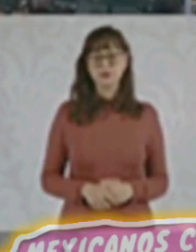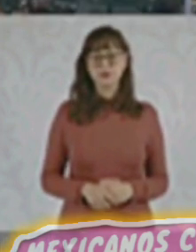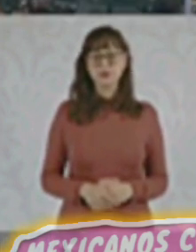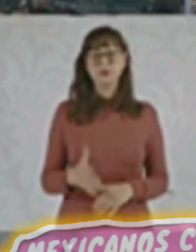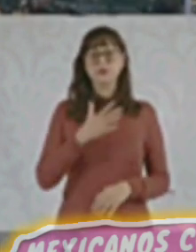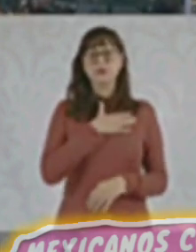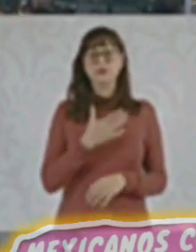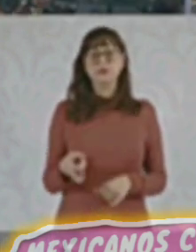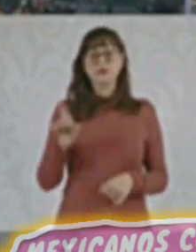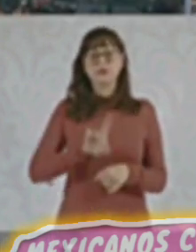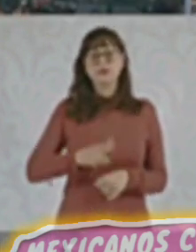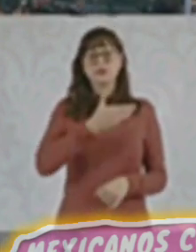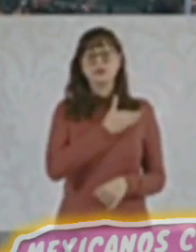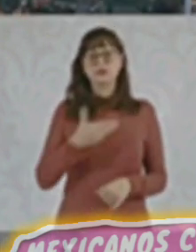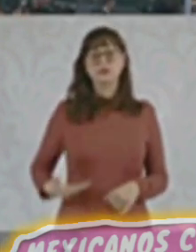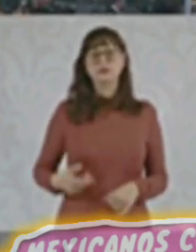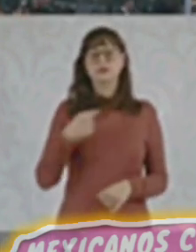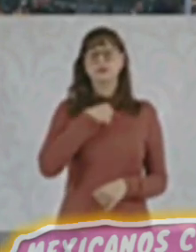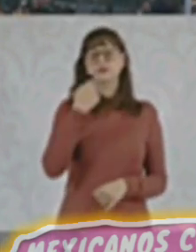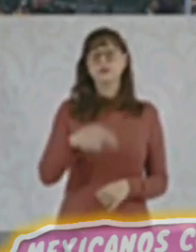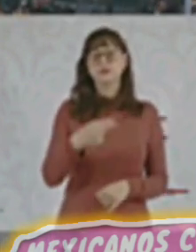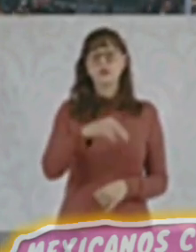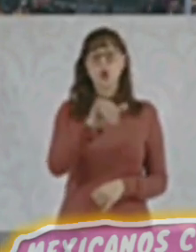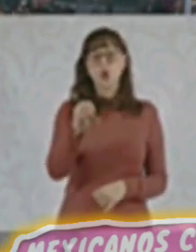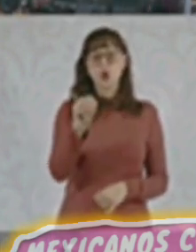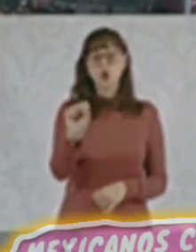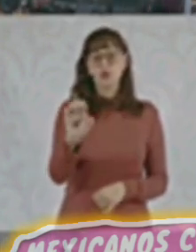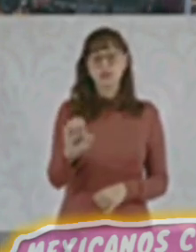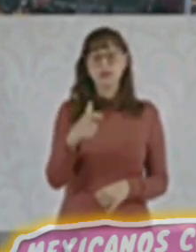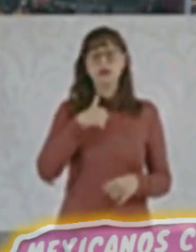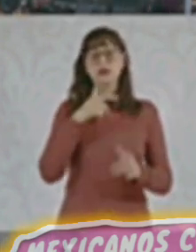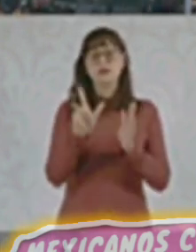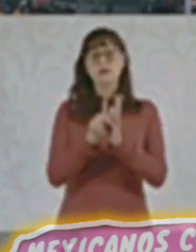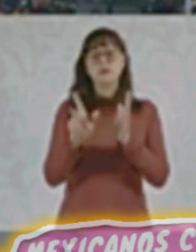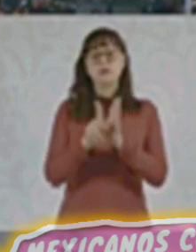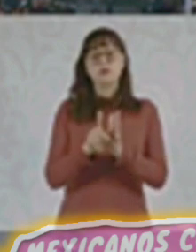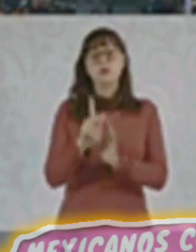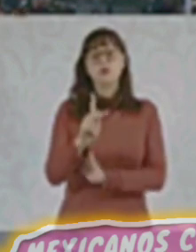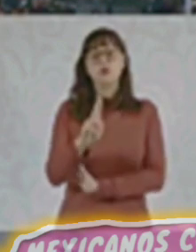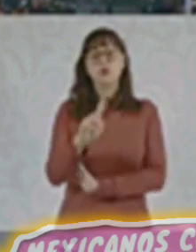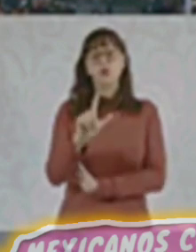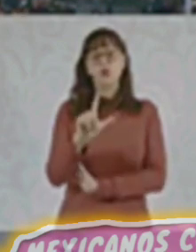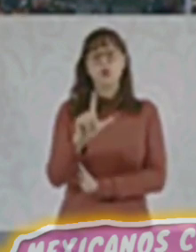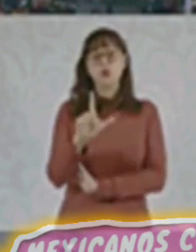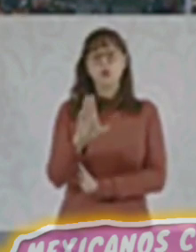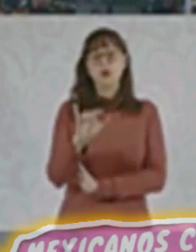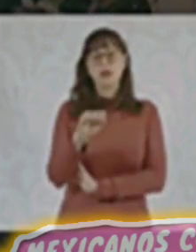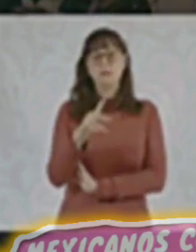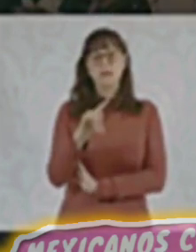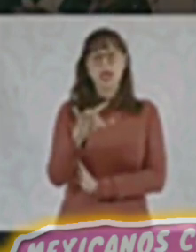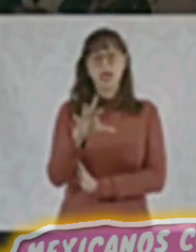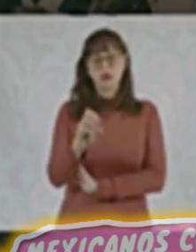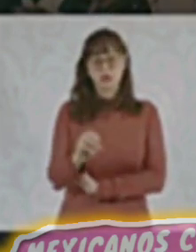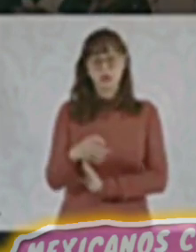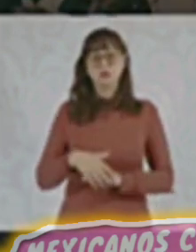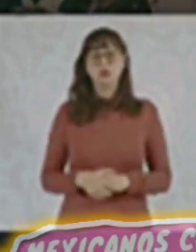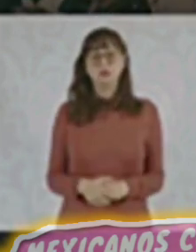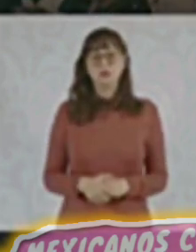Buenos días, presidenta. José Leveña, de Publimetro. Durante esta mañanera también la Asociación Nacional de Magistrados de